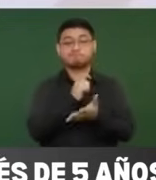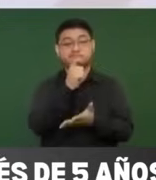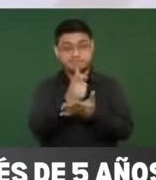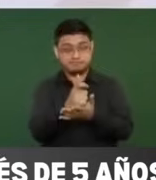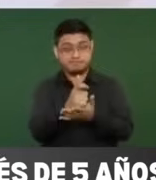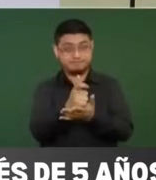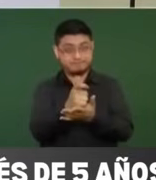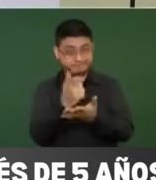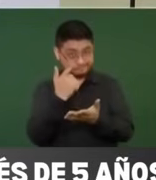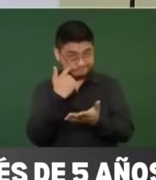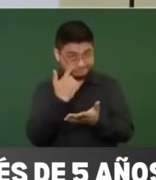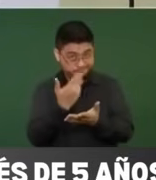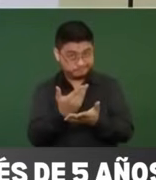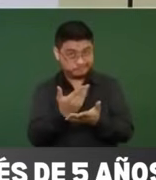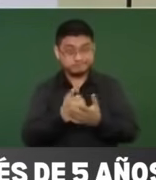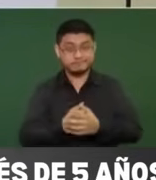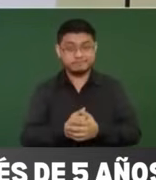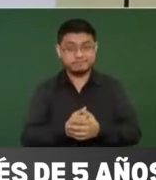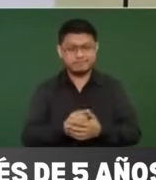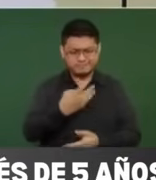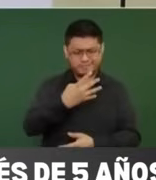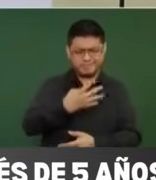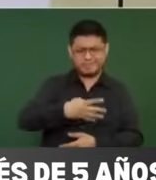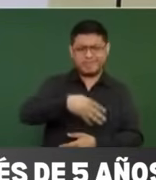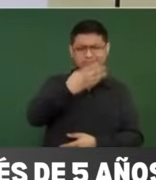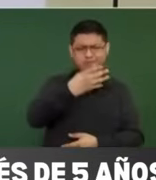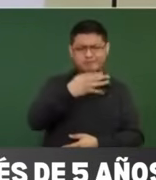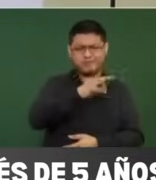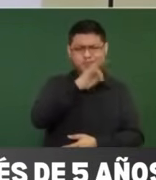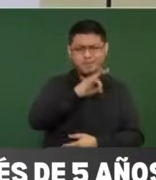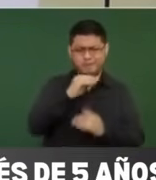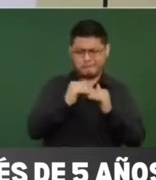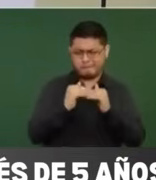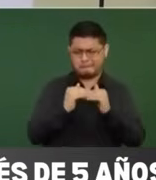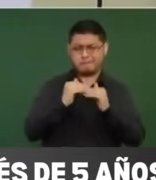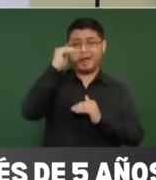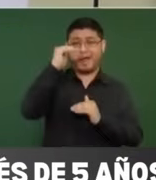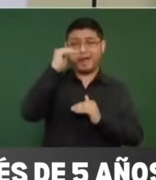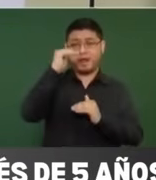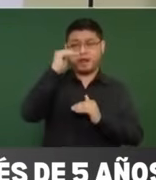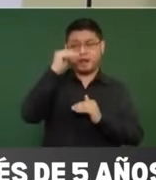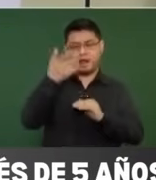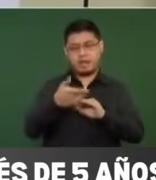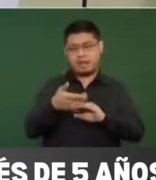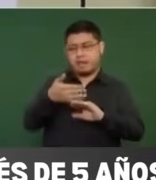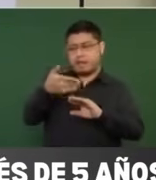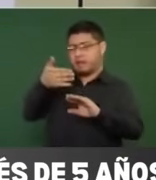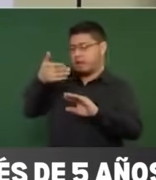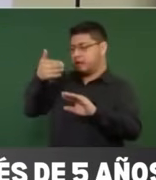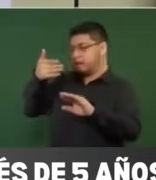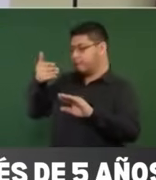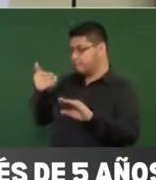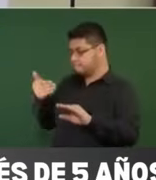decir, 14 veces más que todo lo destinado a los jóvenes en los